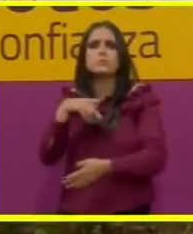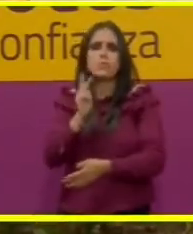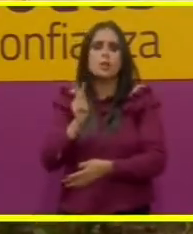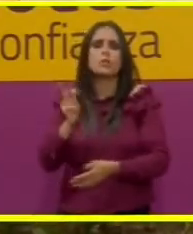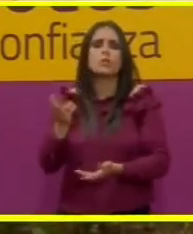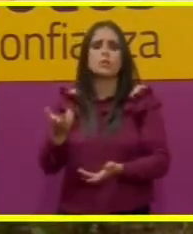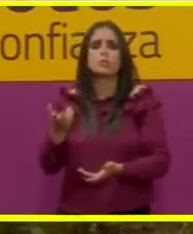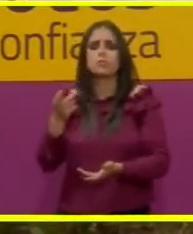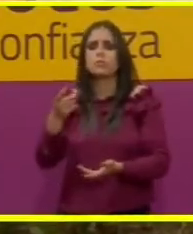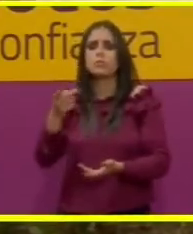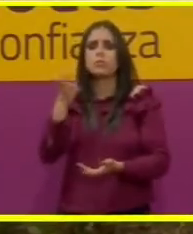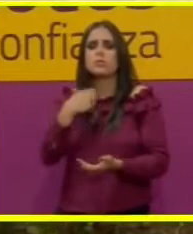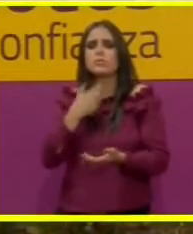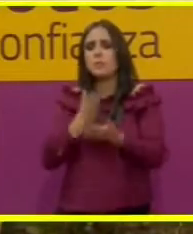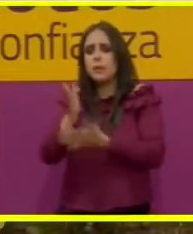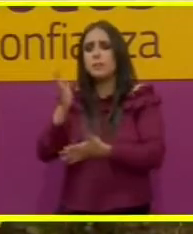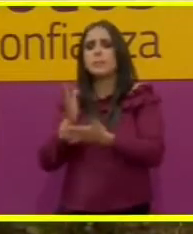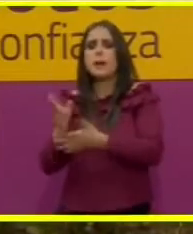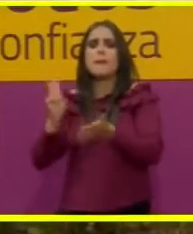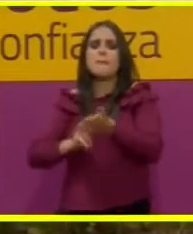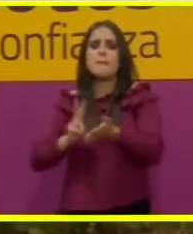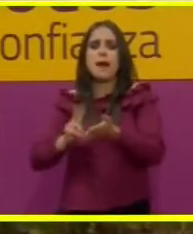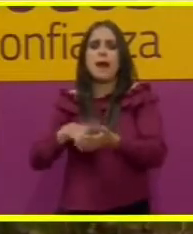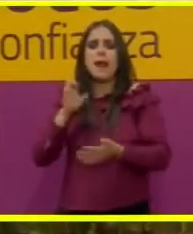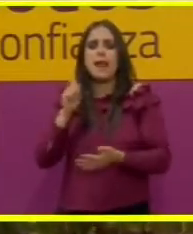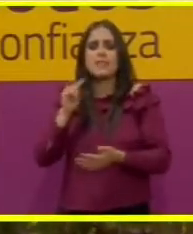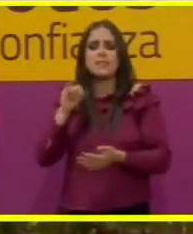que pasar el filtro ético,